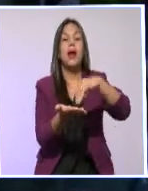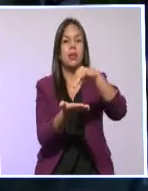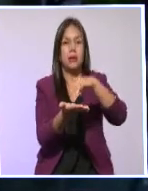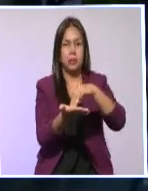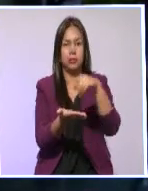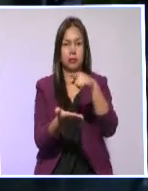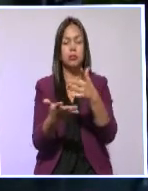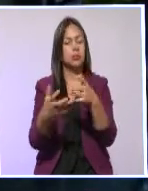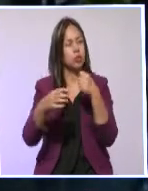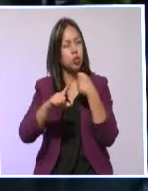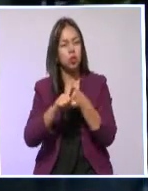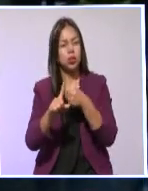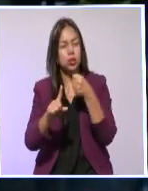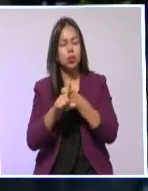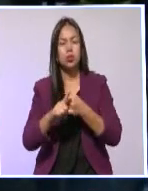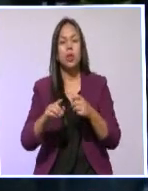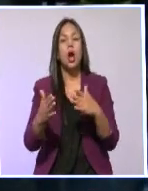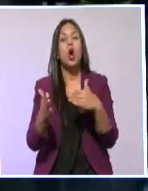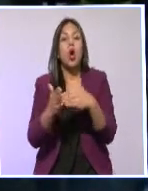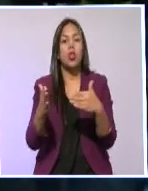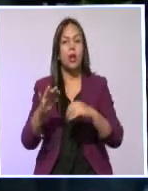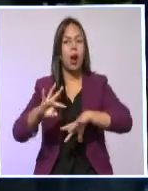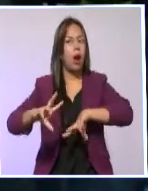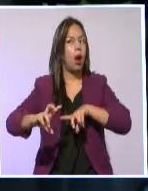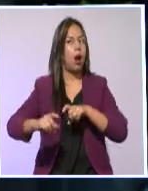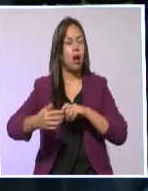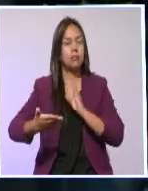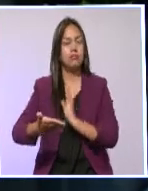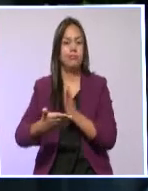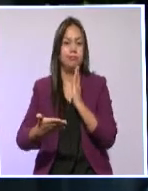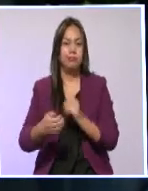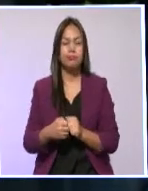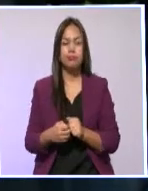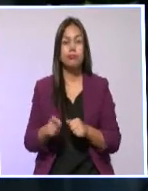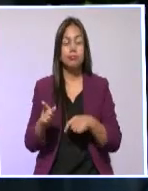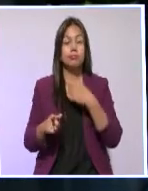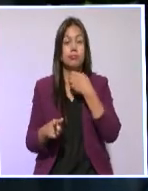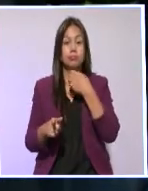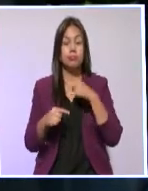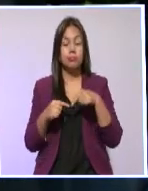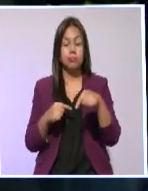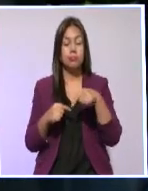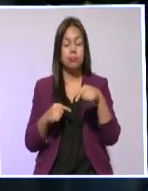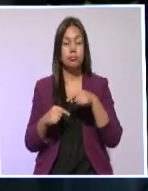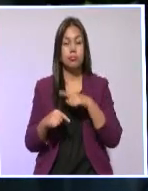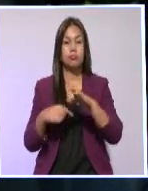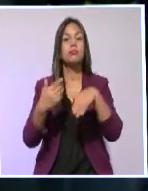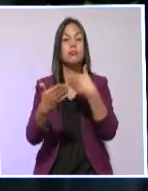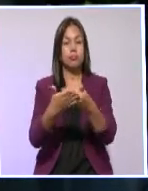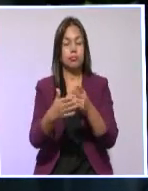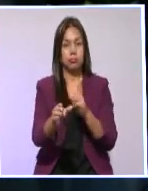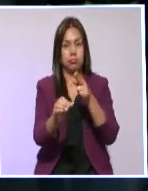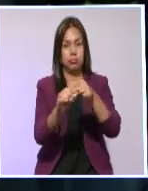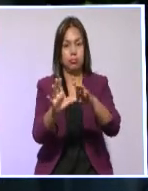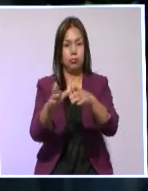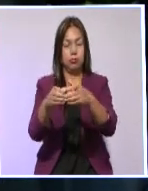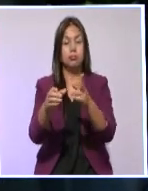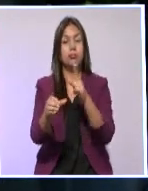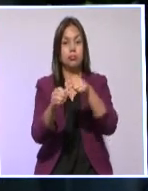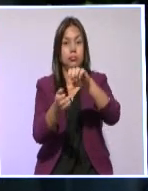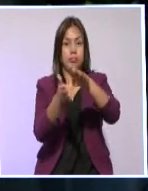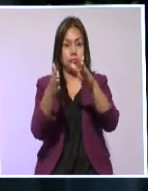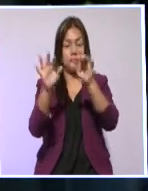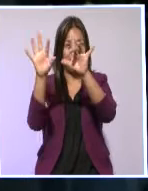También queremos acotar que está previsto que para este 30 de agosto acuda acá a la Comisión de Participación Ciudadana el secretario de